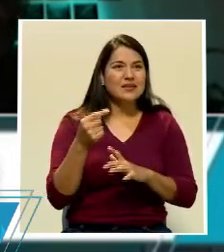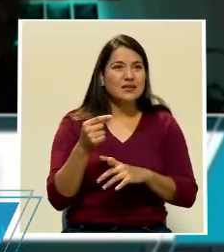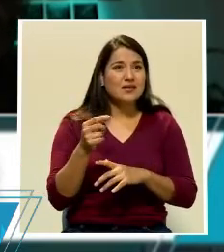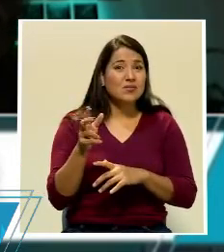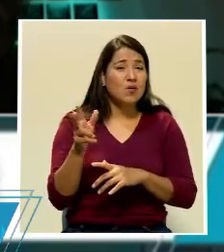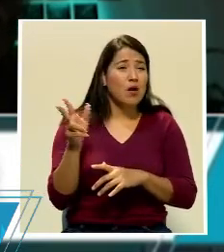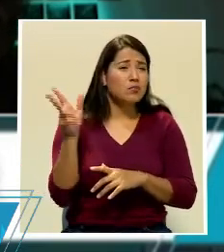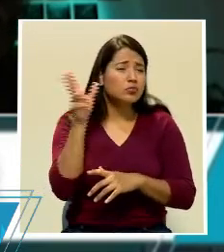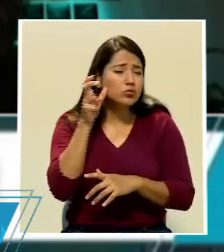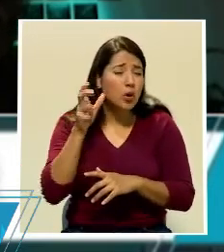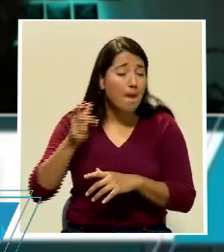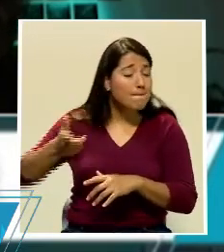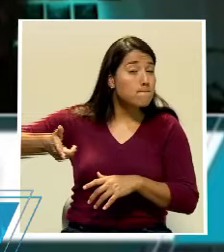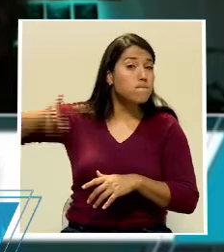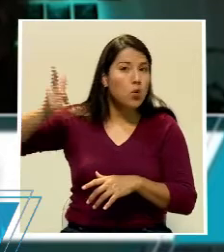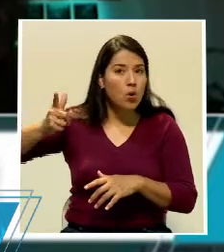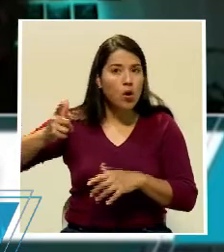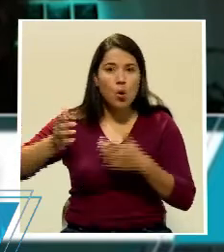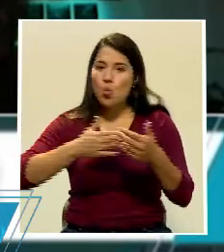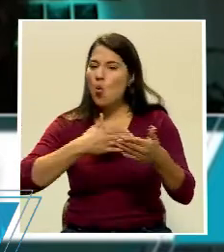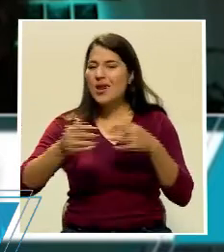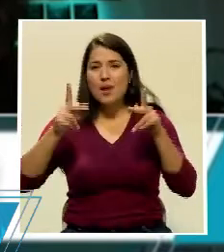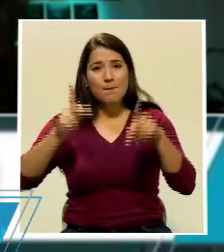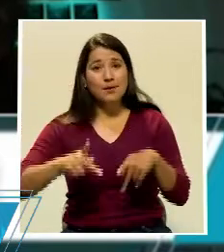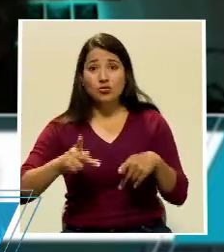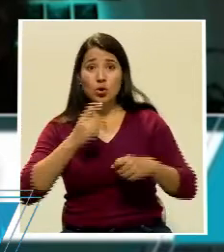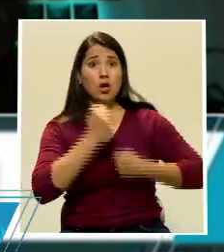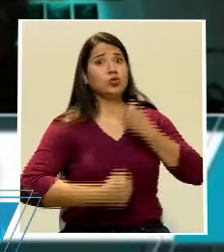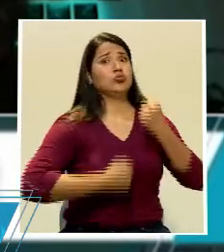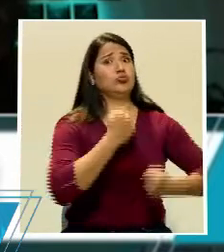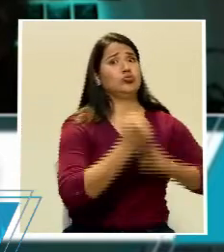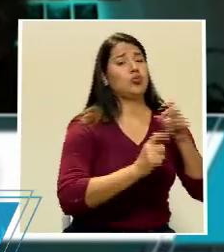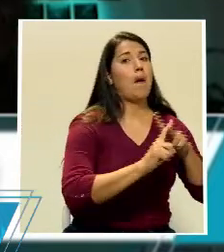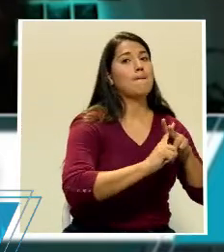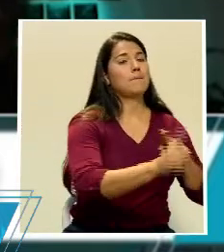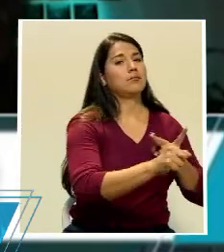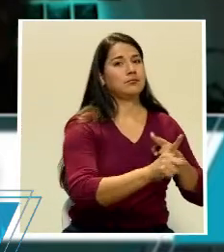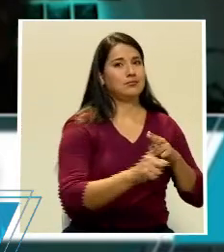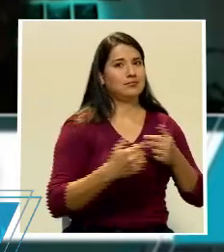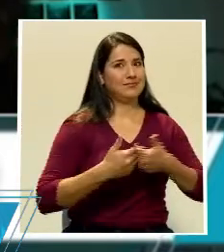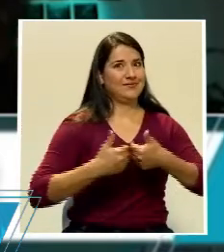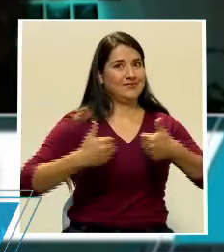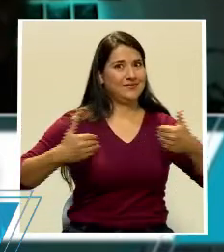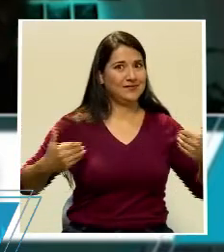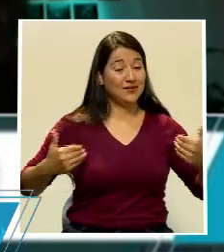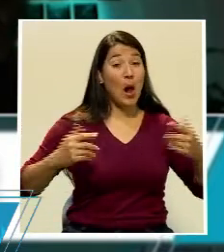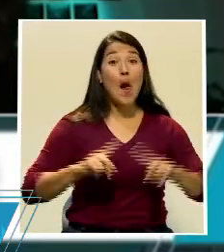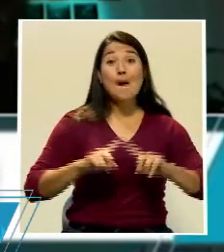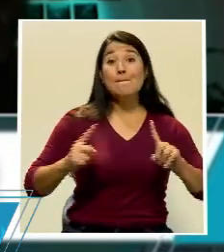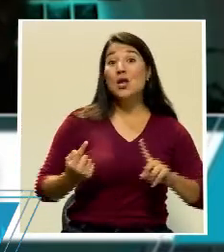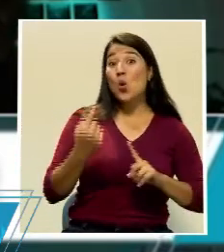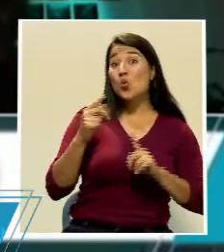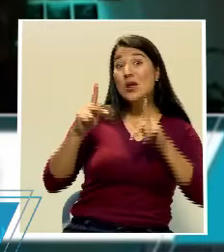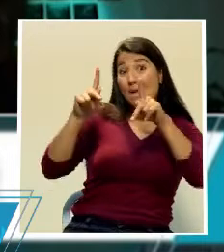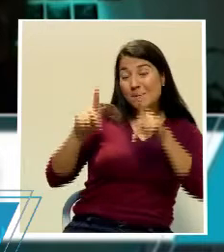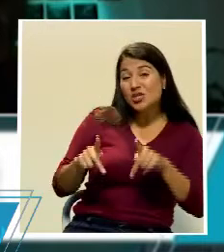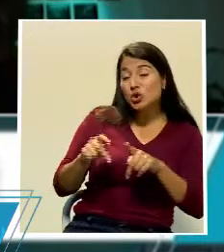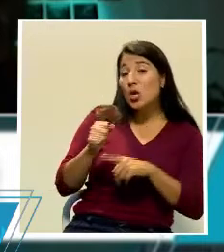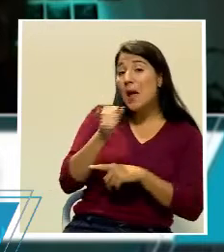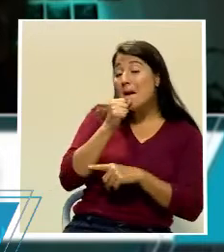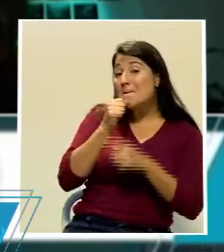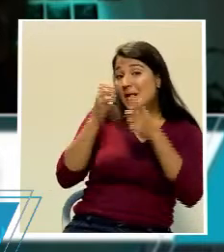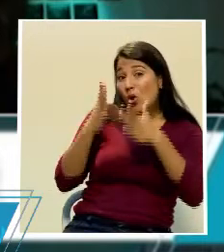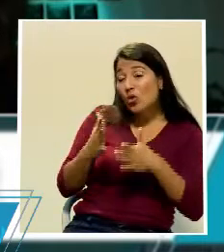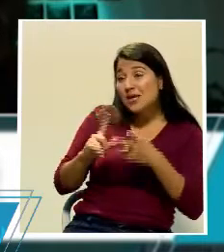se aleja. Cualquiera escucha un disparo y corre alejándose del sonido. Un reportero que se precie